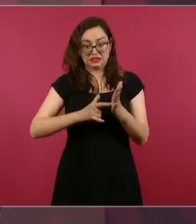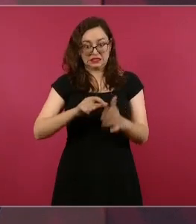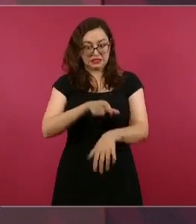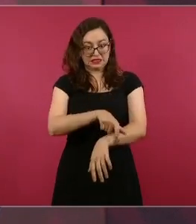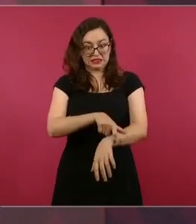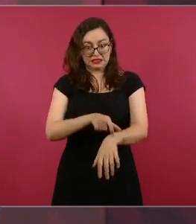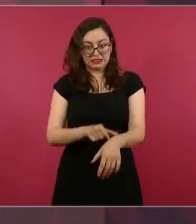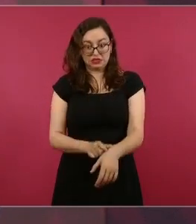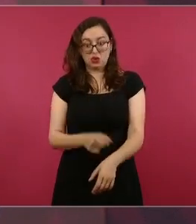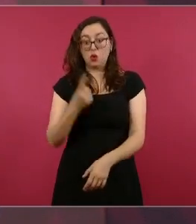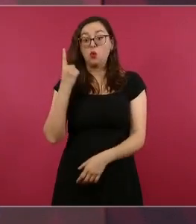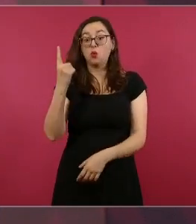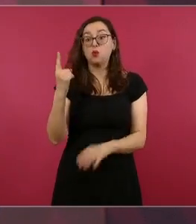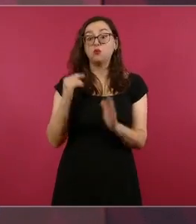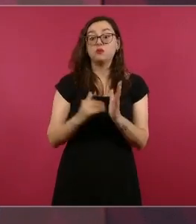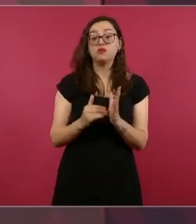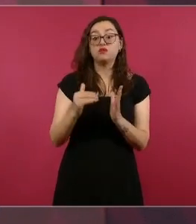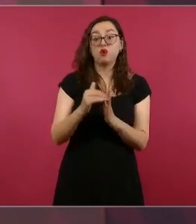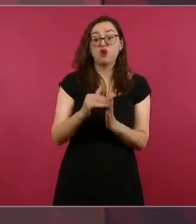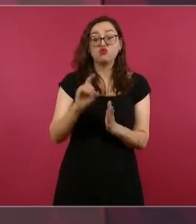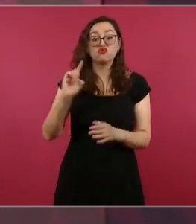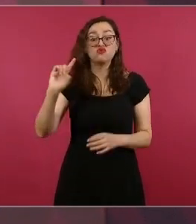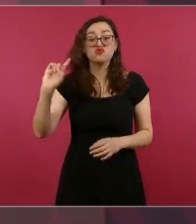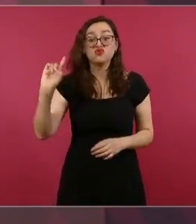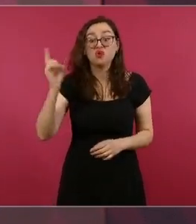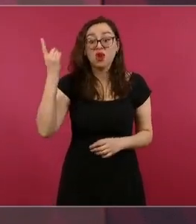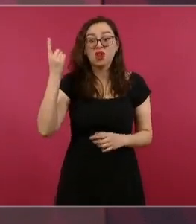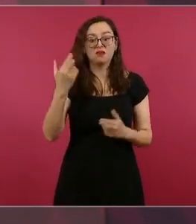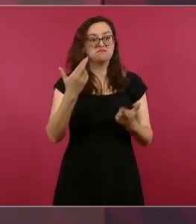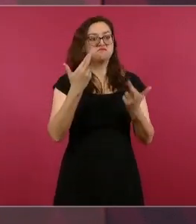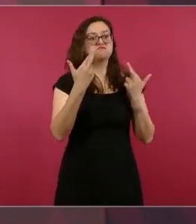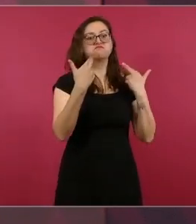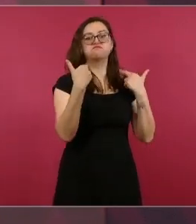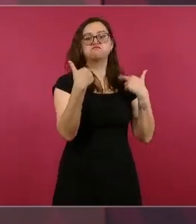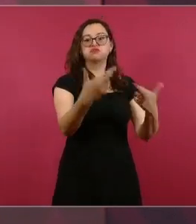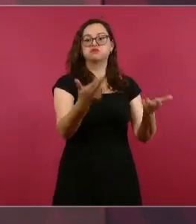$1,000,000 era el regalo.